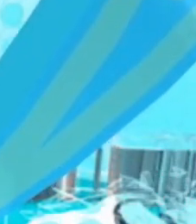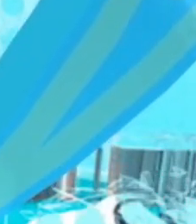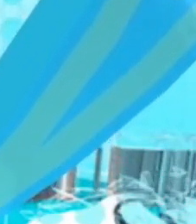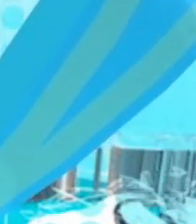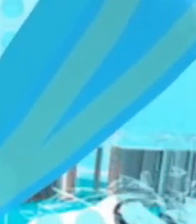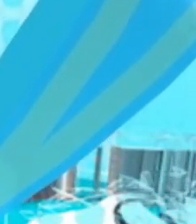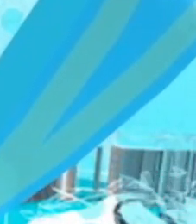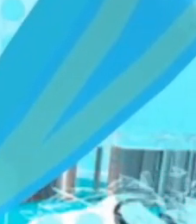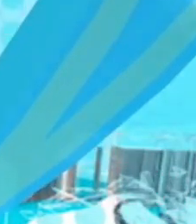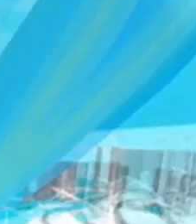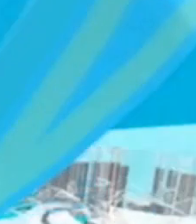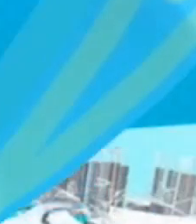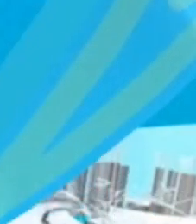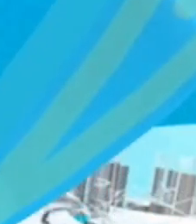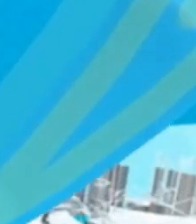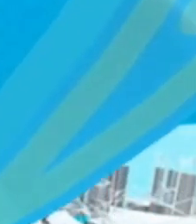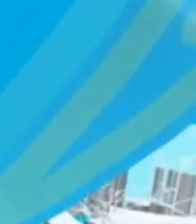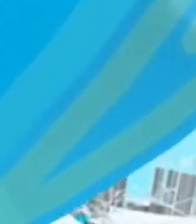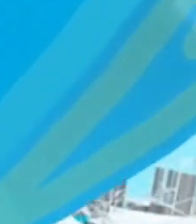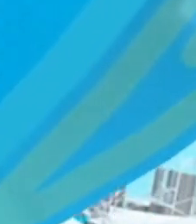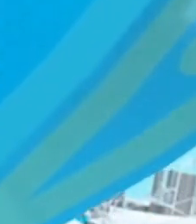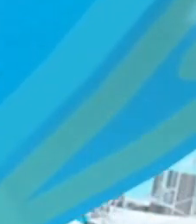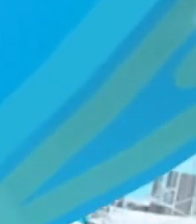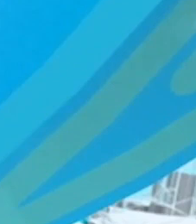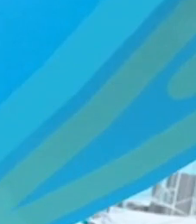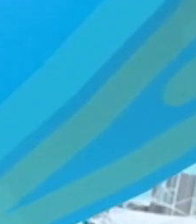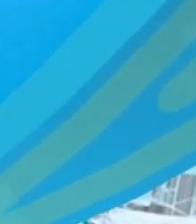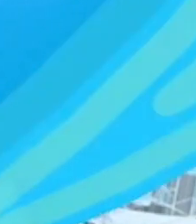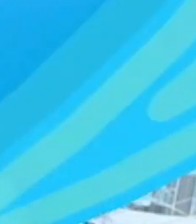Banco Popular presentó el tipo de cambio.